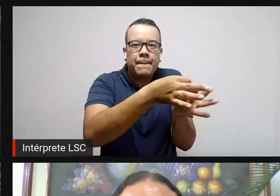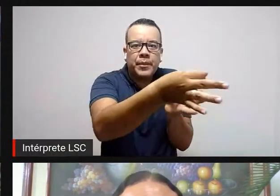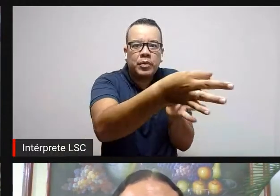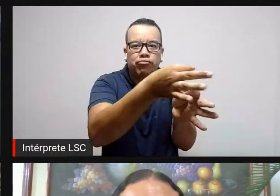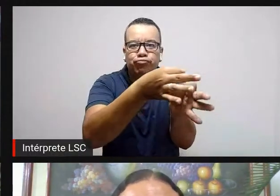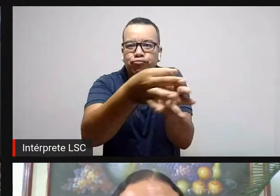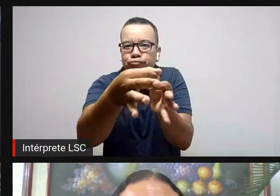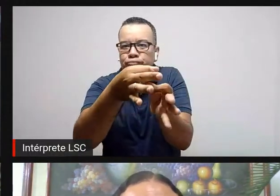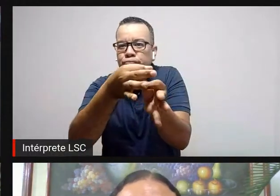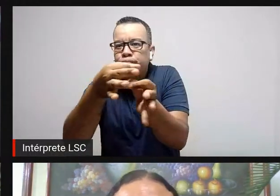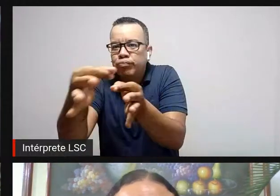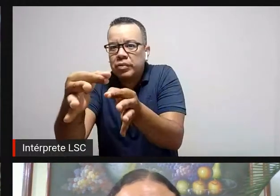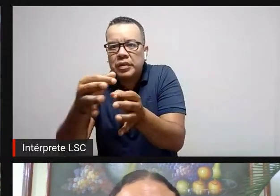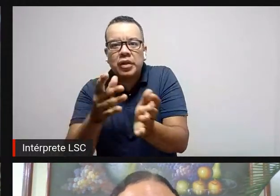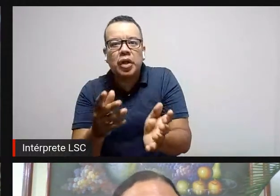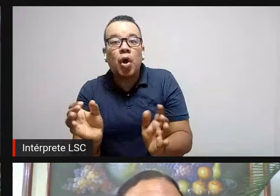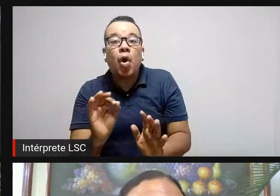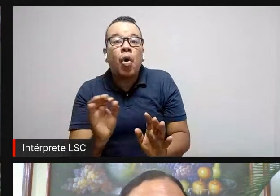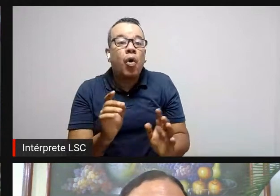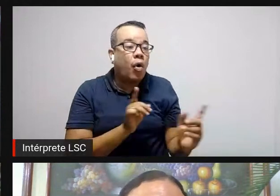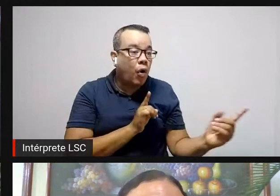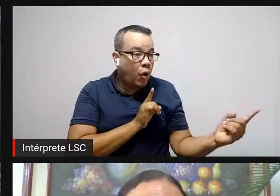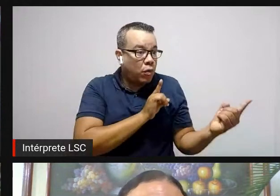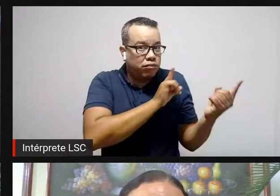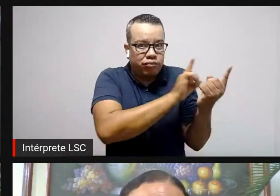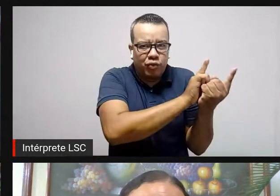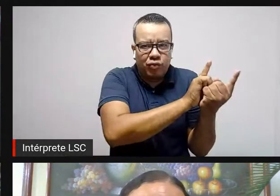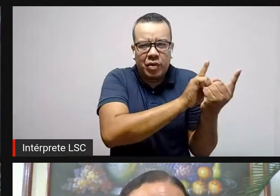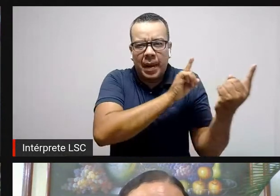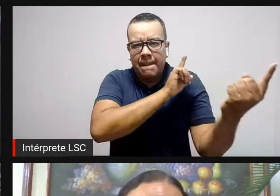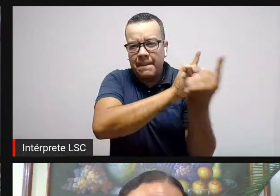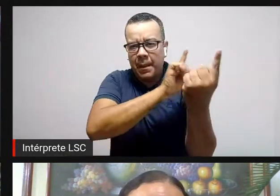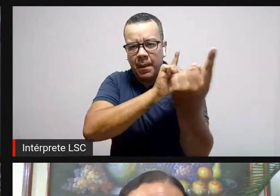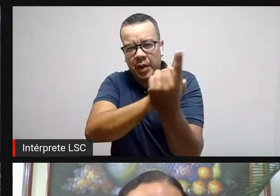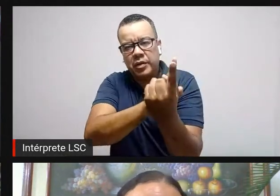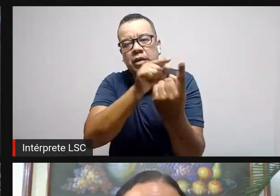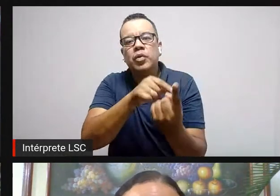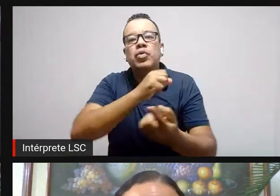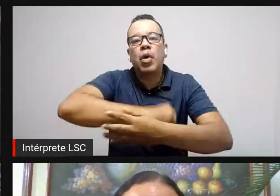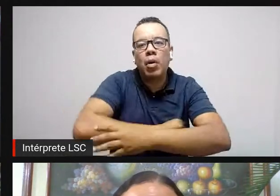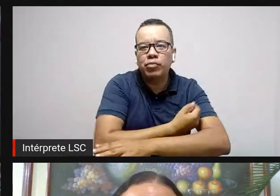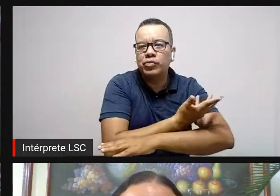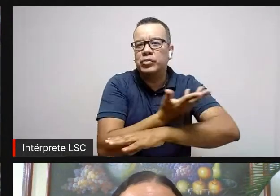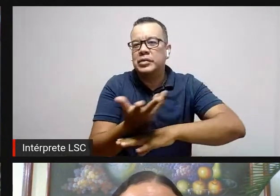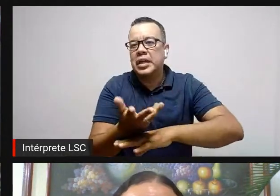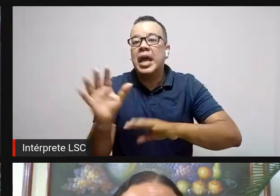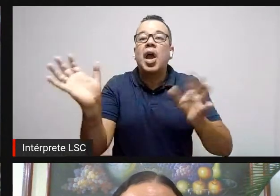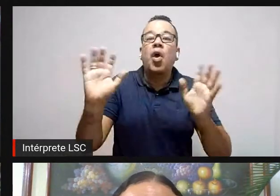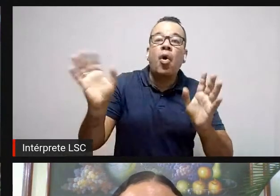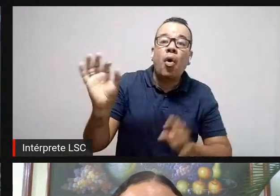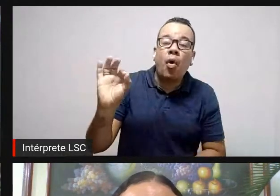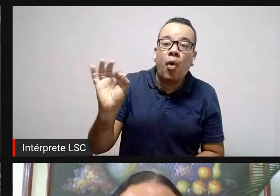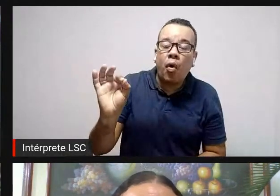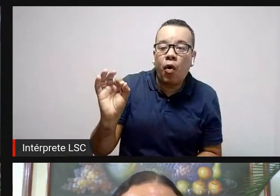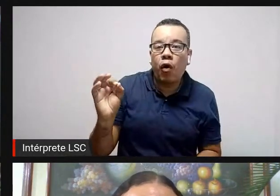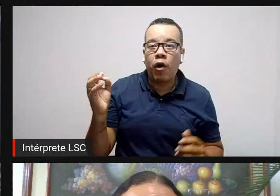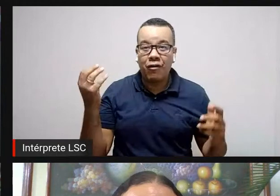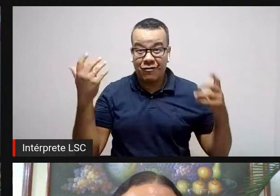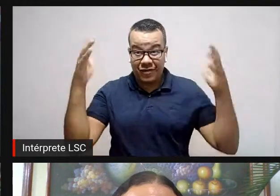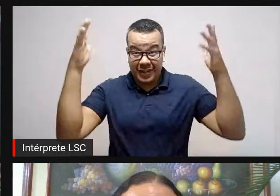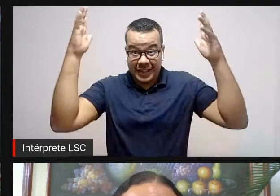el encuentro internacional Nadaísmo en todas partes y entre otros festivales pues, que se han venido gestando en la